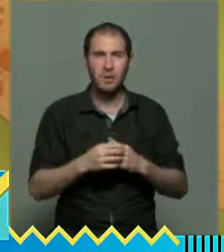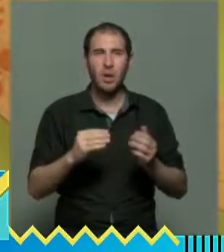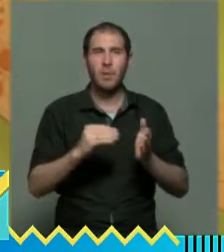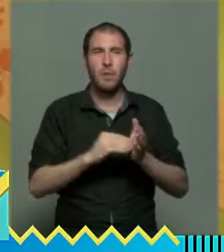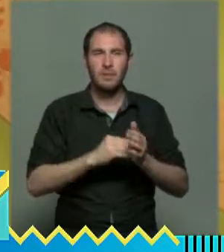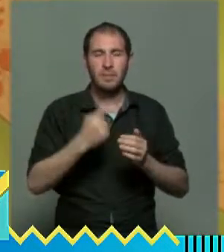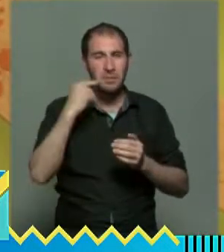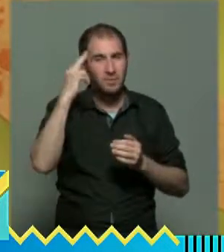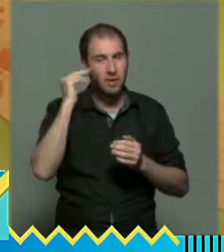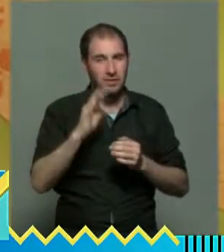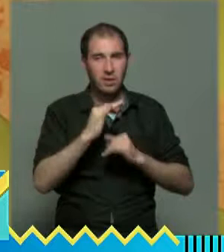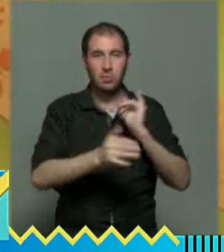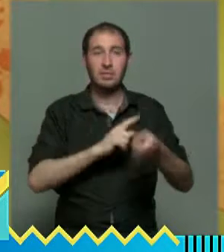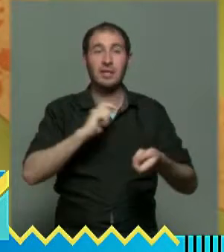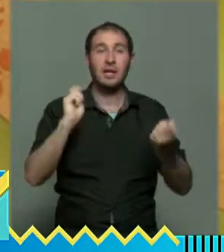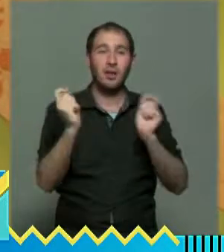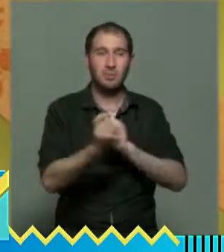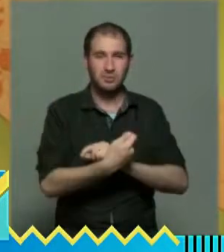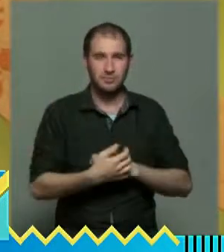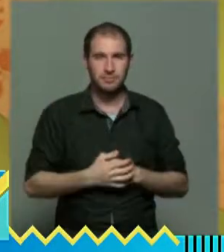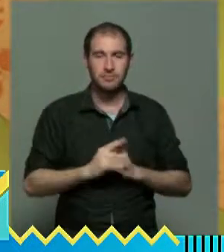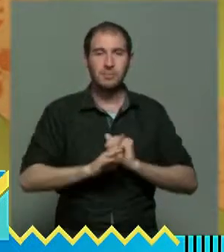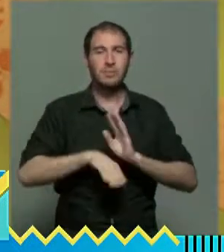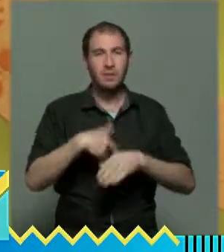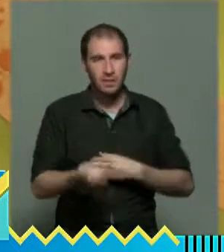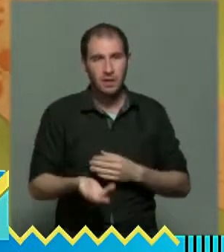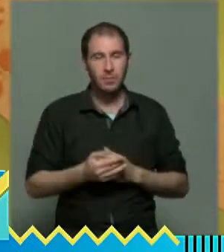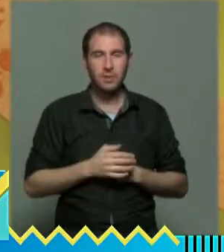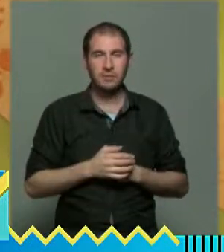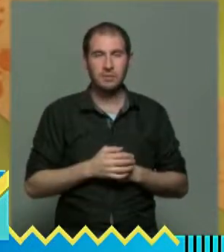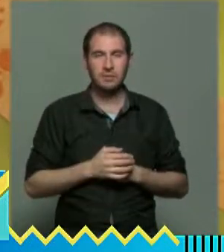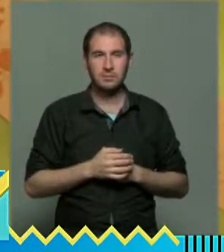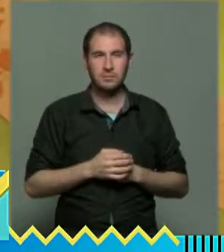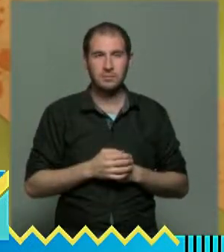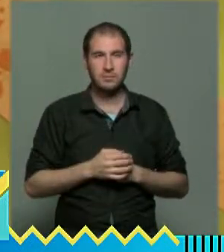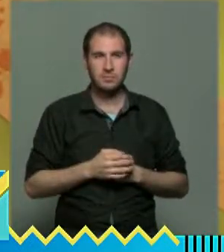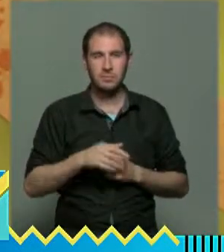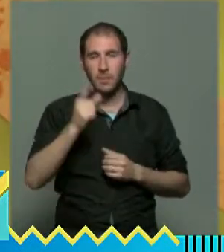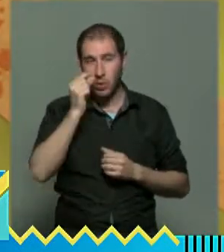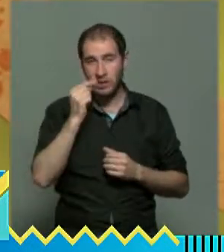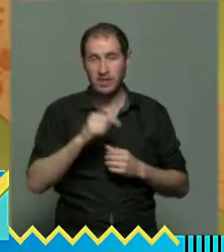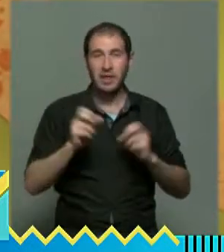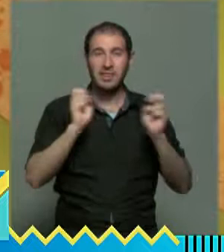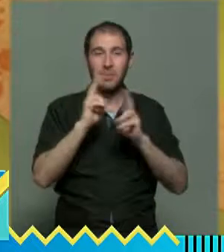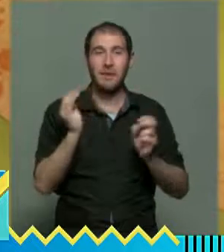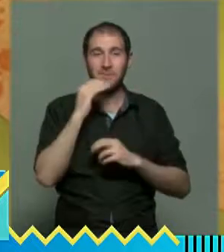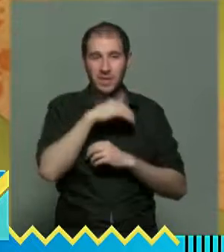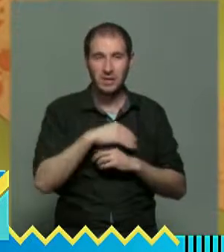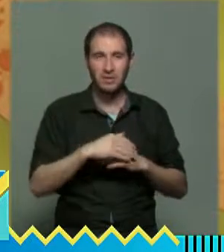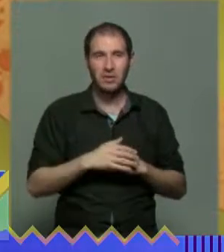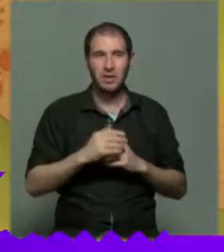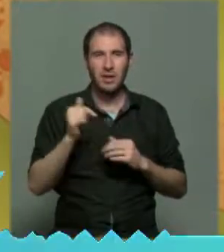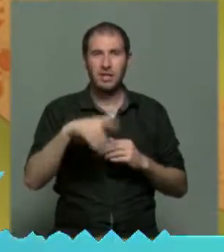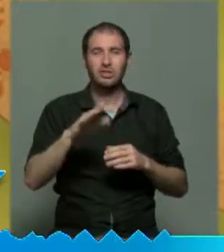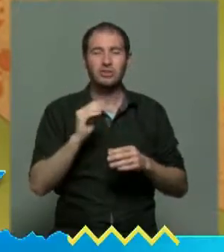digamos, en los 90, donde se planteaba la reconversión, después, bueno, cuando se planteó, digamos, como una política, digamos, el tema del vino, de establecerlo, digamos, en